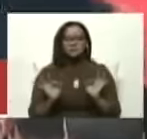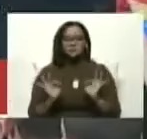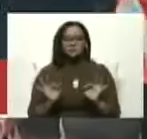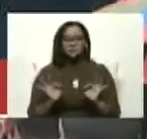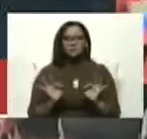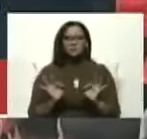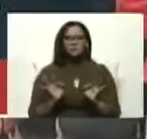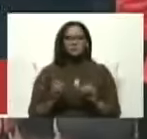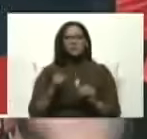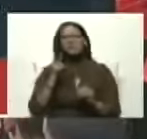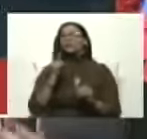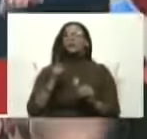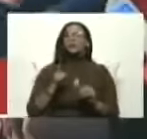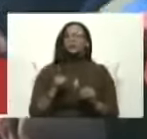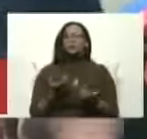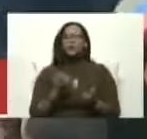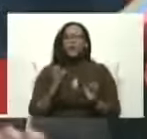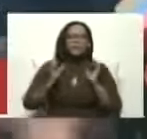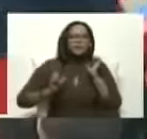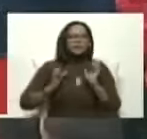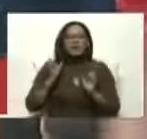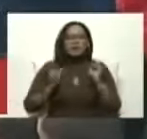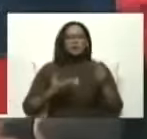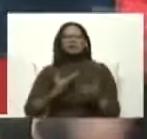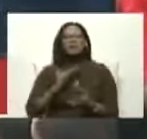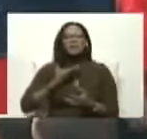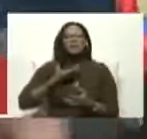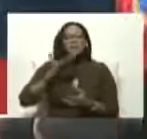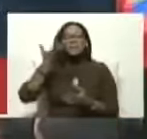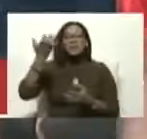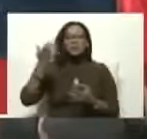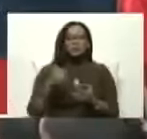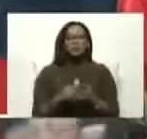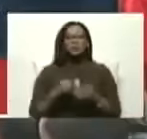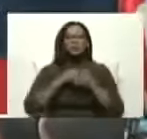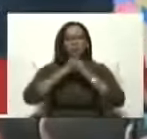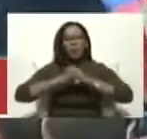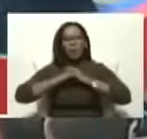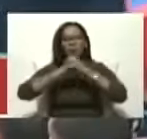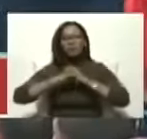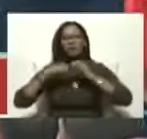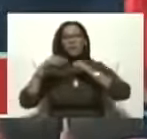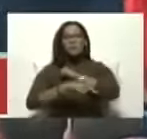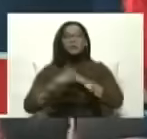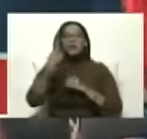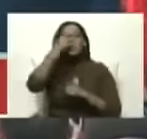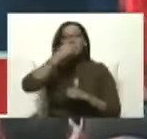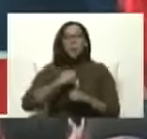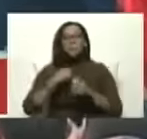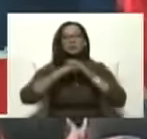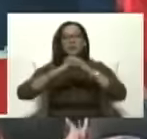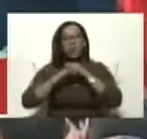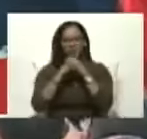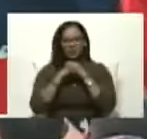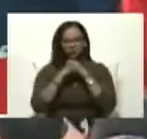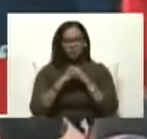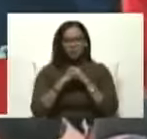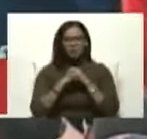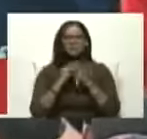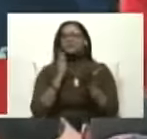con su gran humor, con su buen espíritu, con sus oraciones profundas, un hombre de oración,